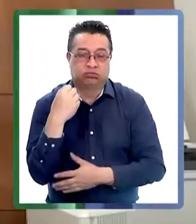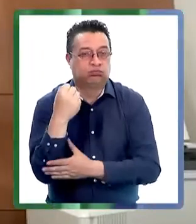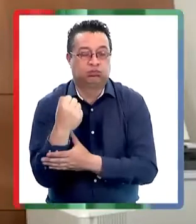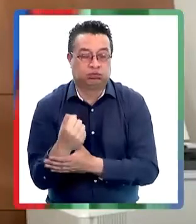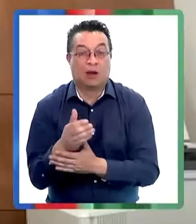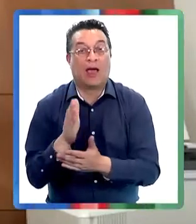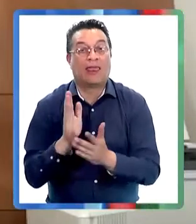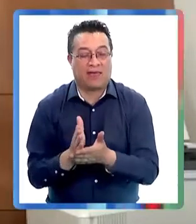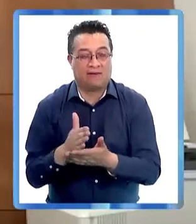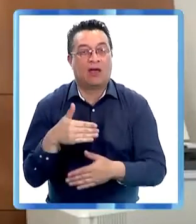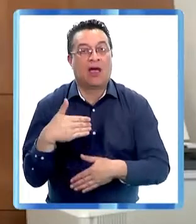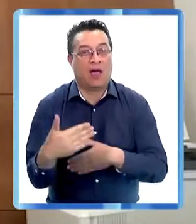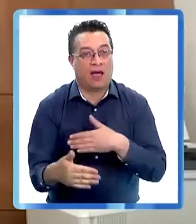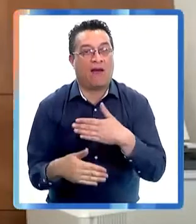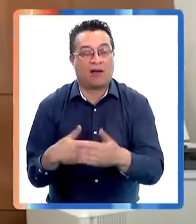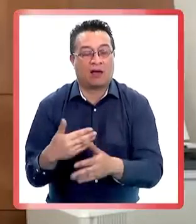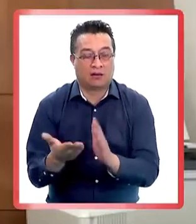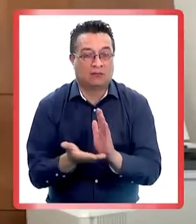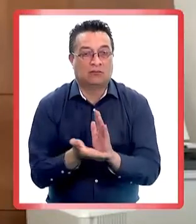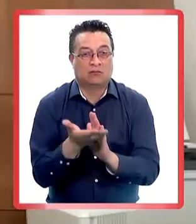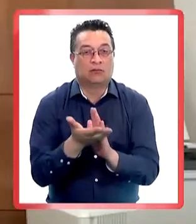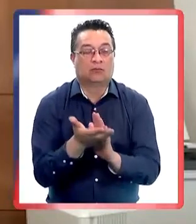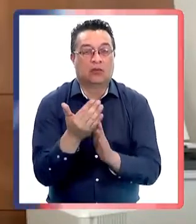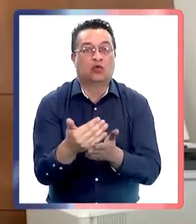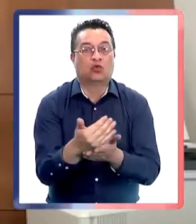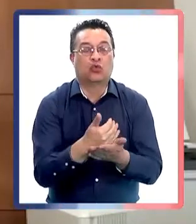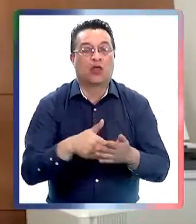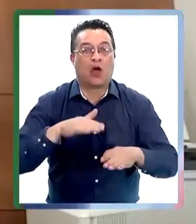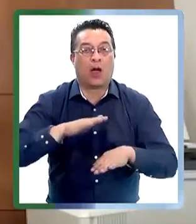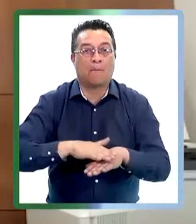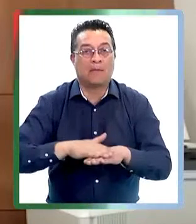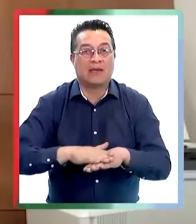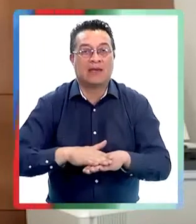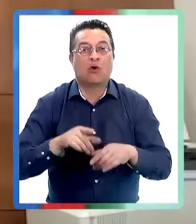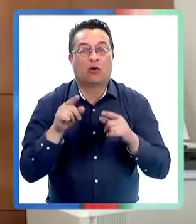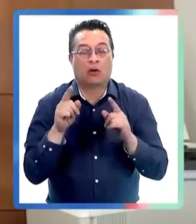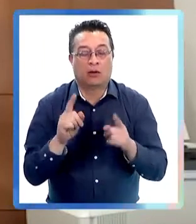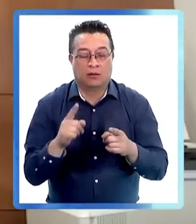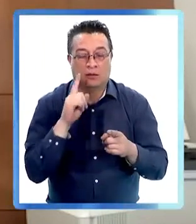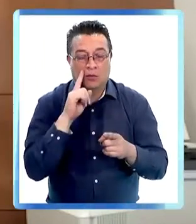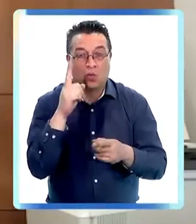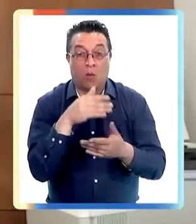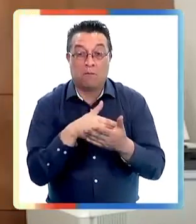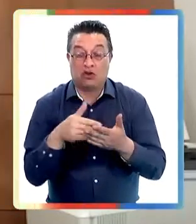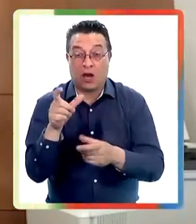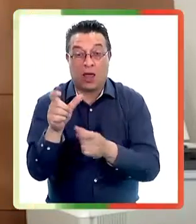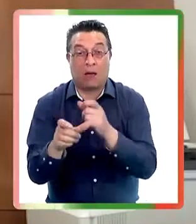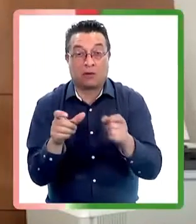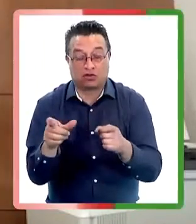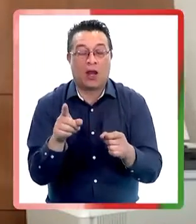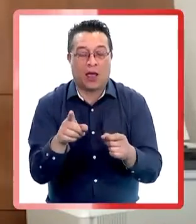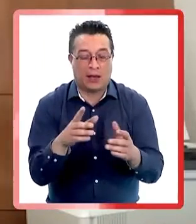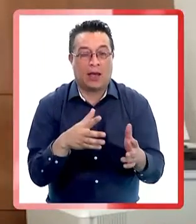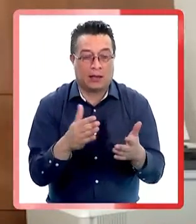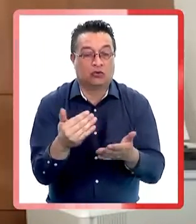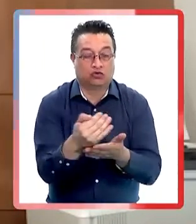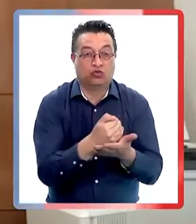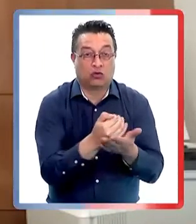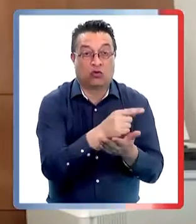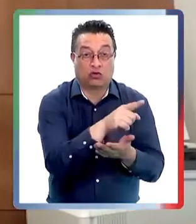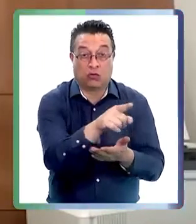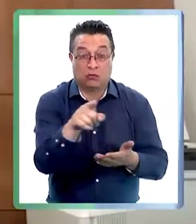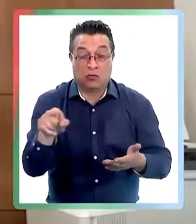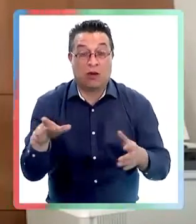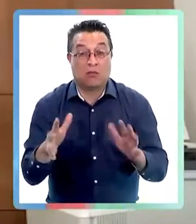el deber de avanzar en ese reajuste salario mínimo que además de tener un efecto en 1 millón de personas, que son las que perciben el salario